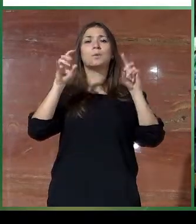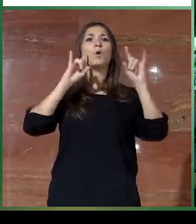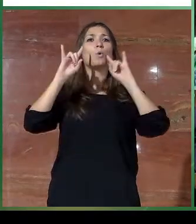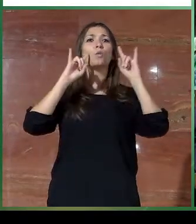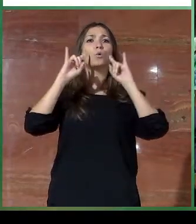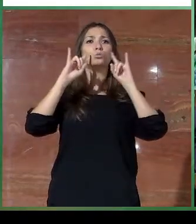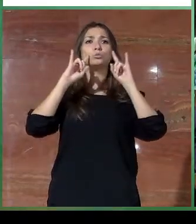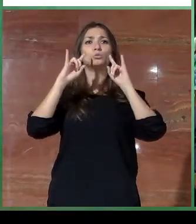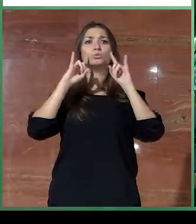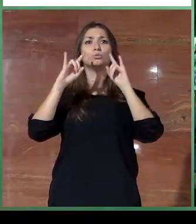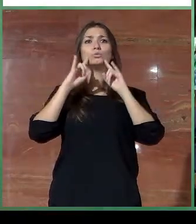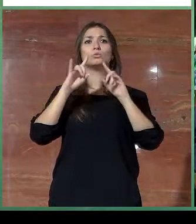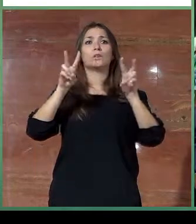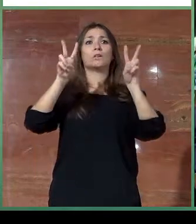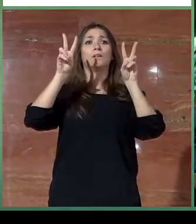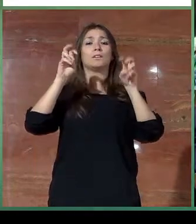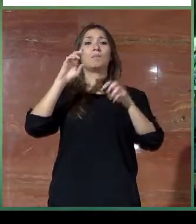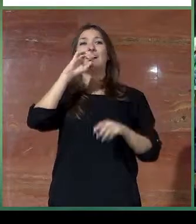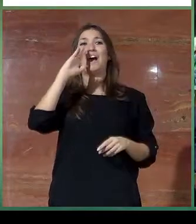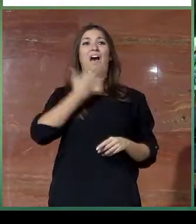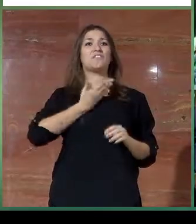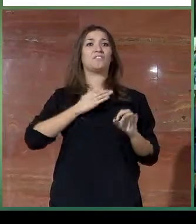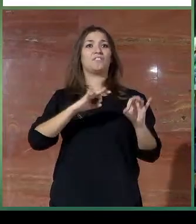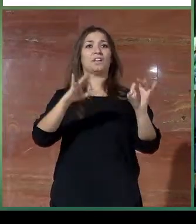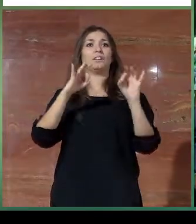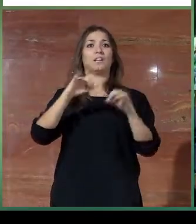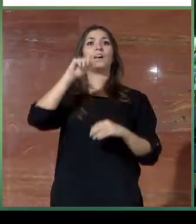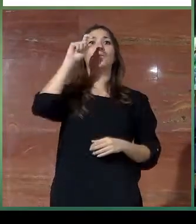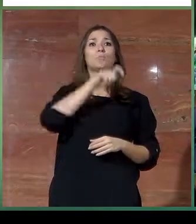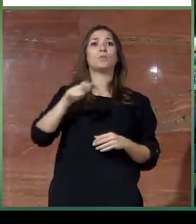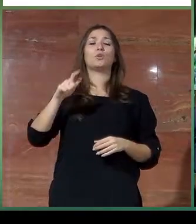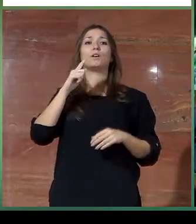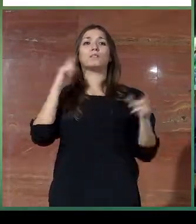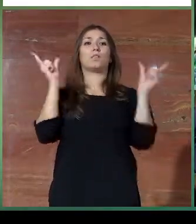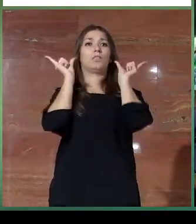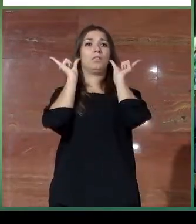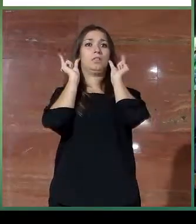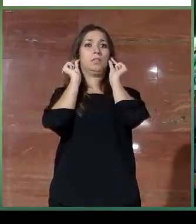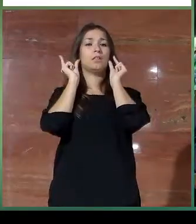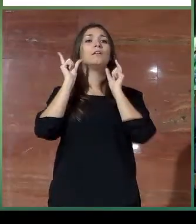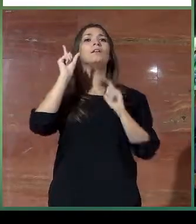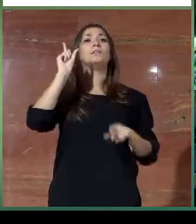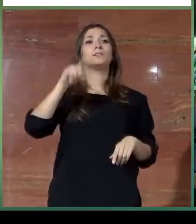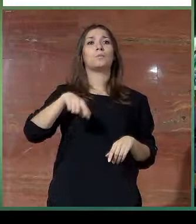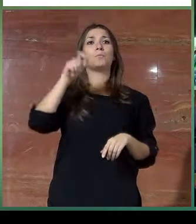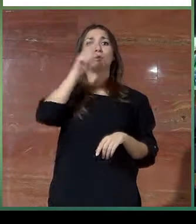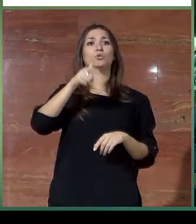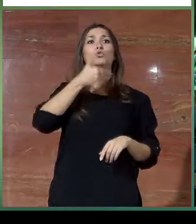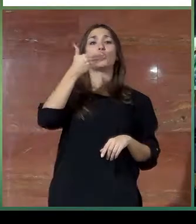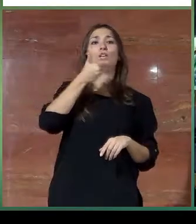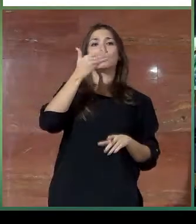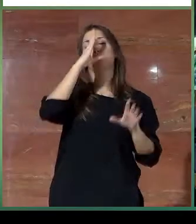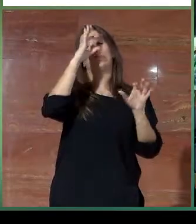tema que afecta especialmente a las personas con pérdida auditiva y a las personas oyentes, por